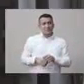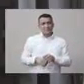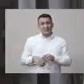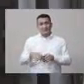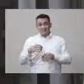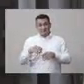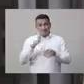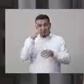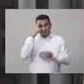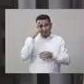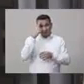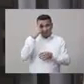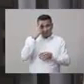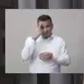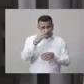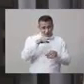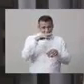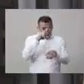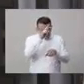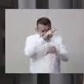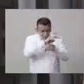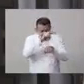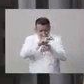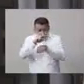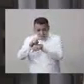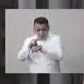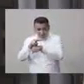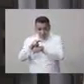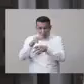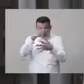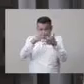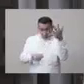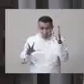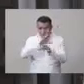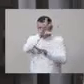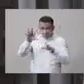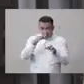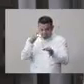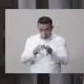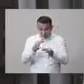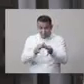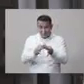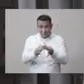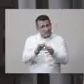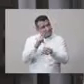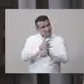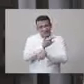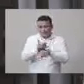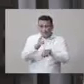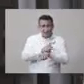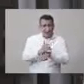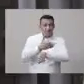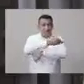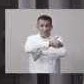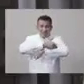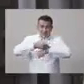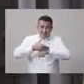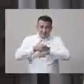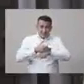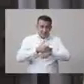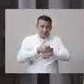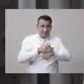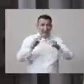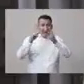playas. Cada vez hay más reuniones de amigos o familiares. Asistimos a lugares cerrados donde hay aglomeración de